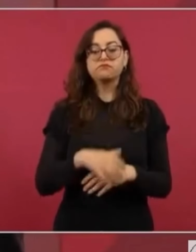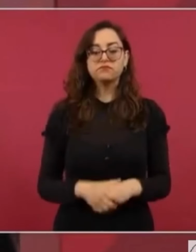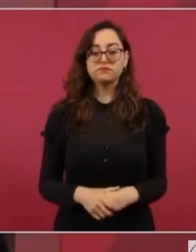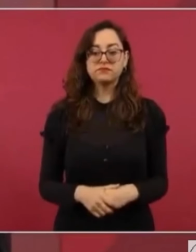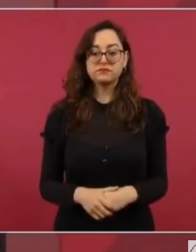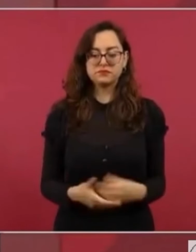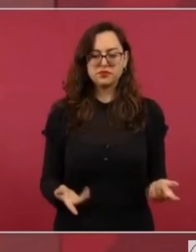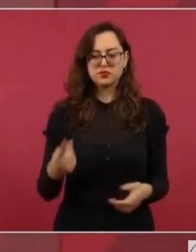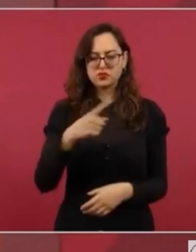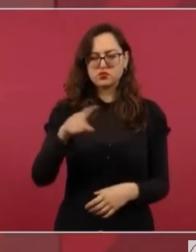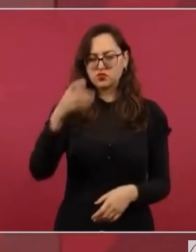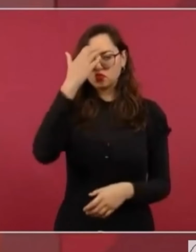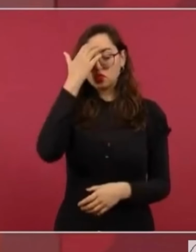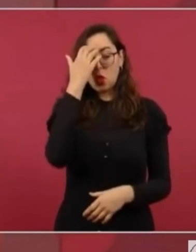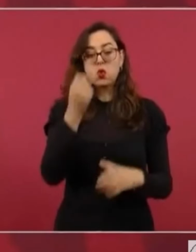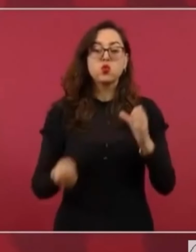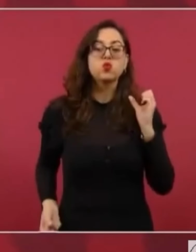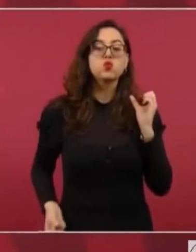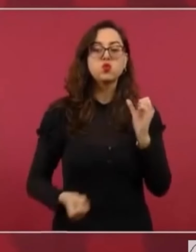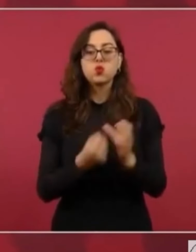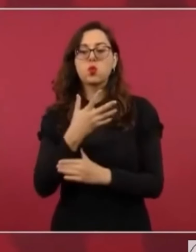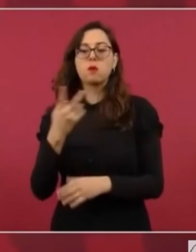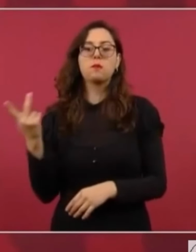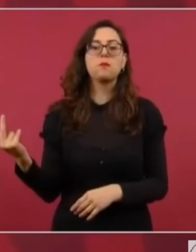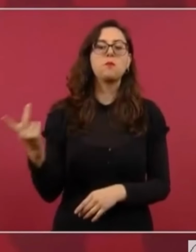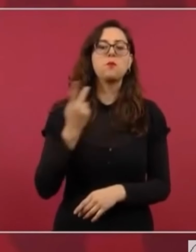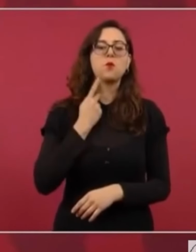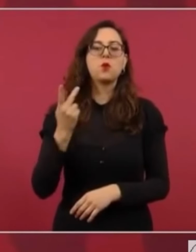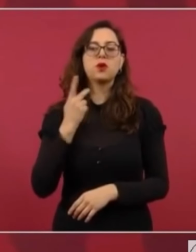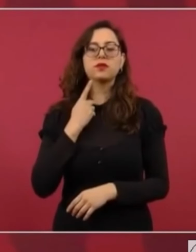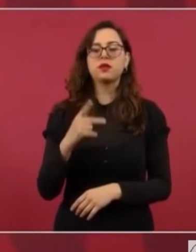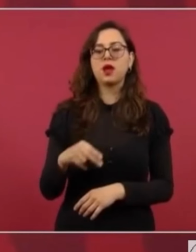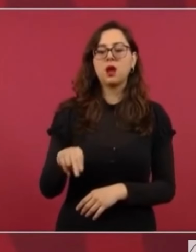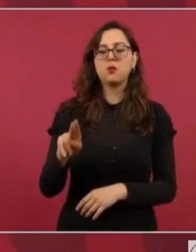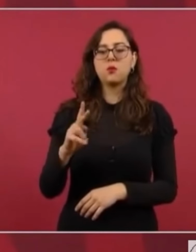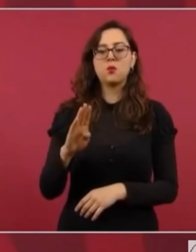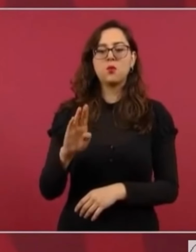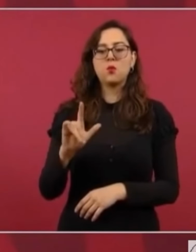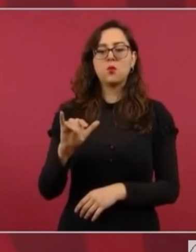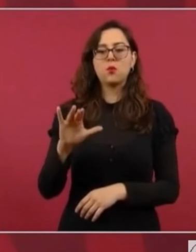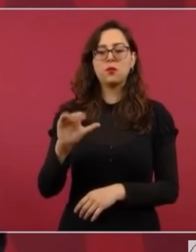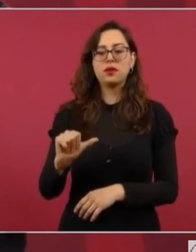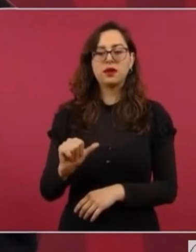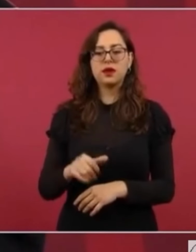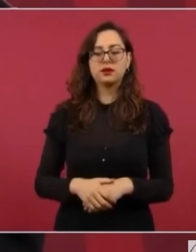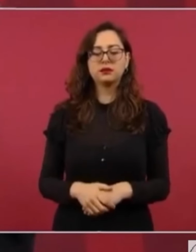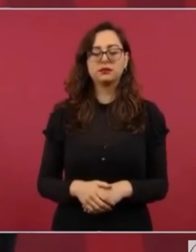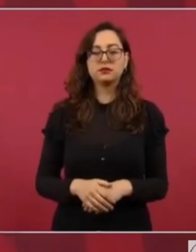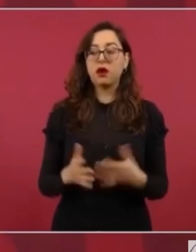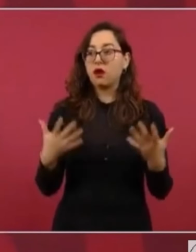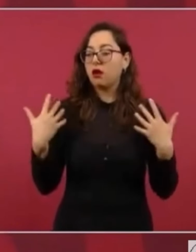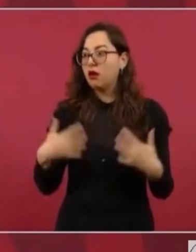políticas públicas. Ya lo he dicho varias veces, para que volteáramos a ver hacia